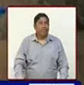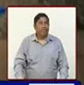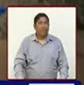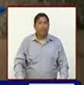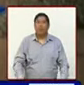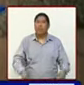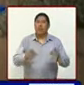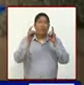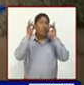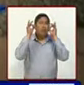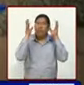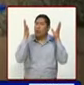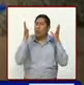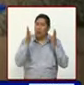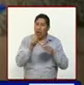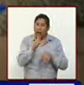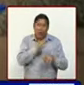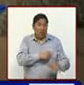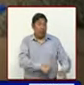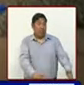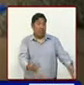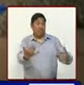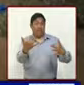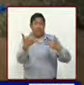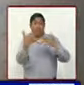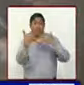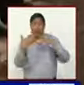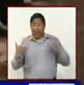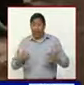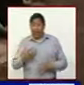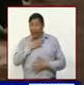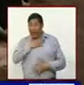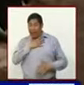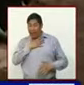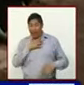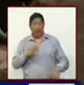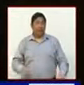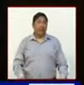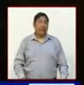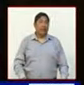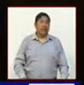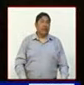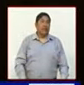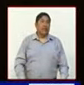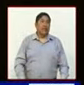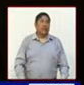Era demasiado, era increíble el agua que venía por este lado.